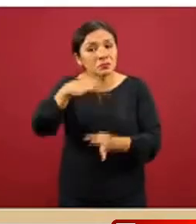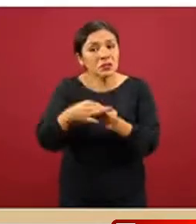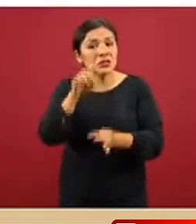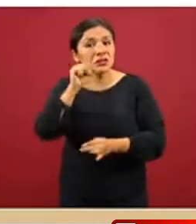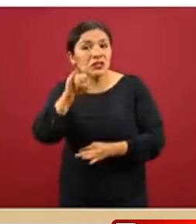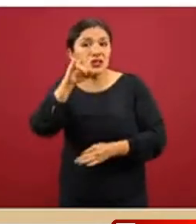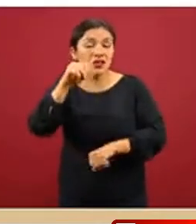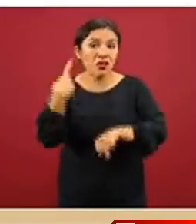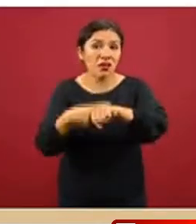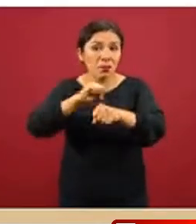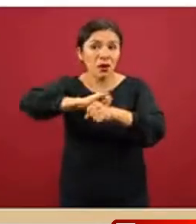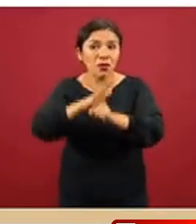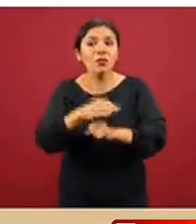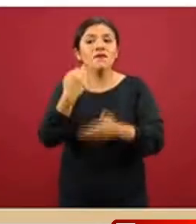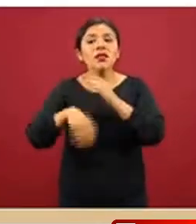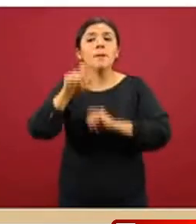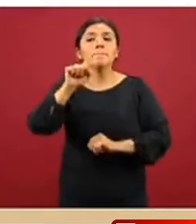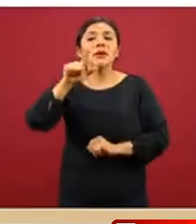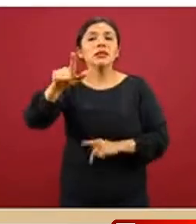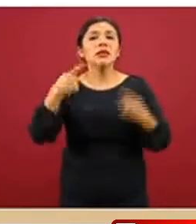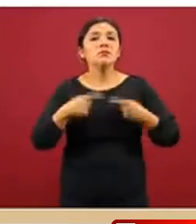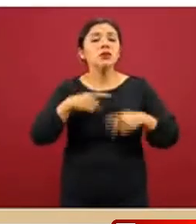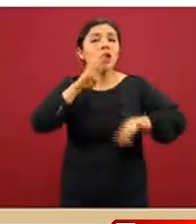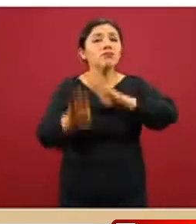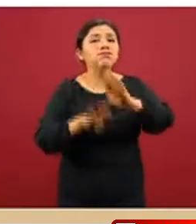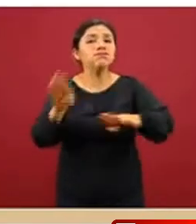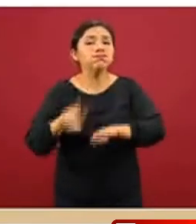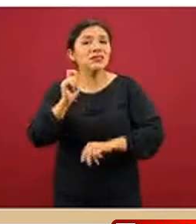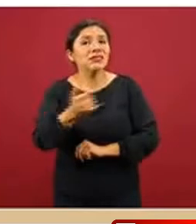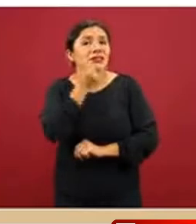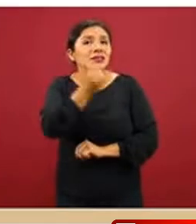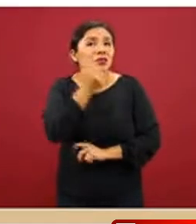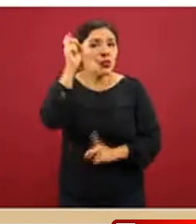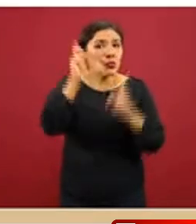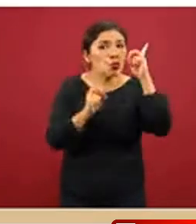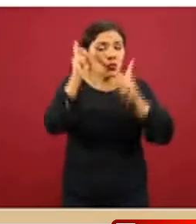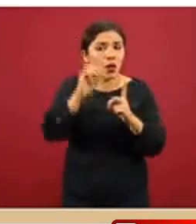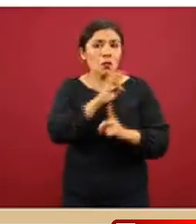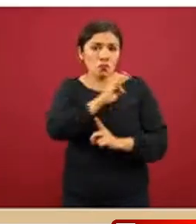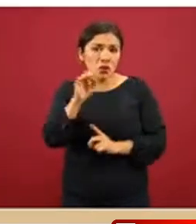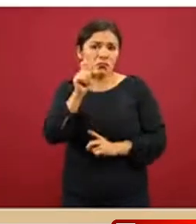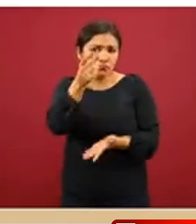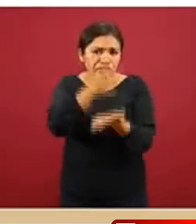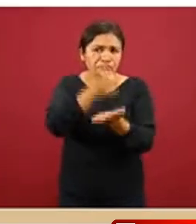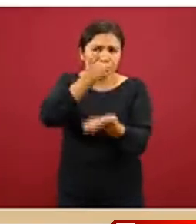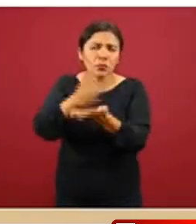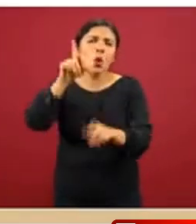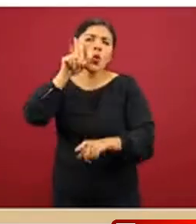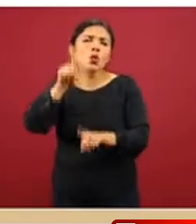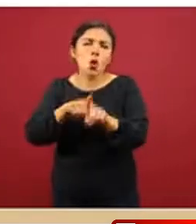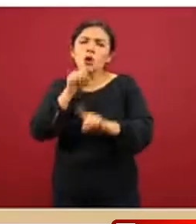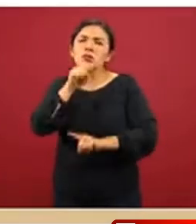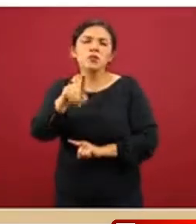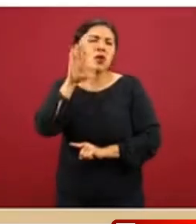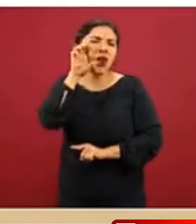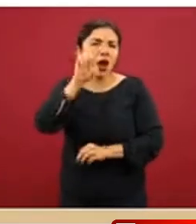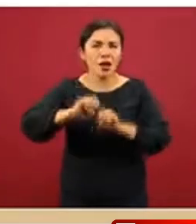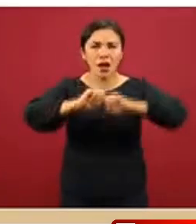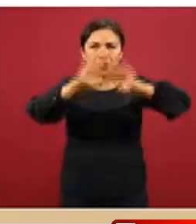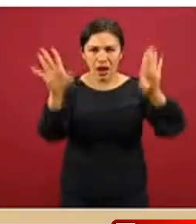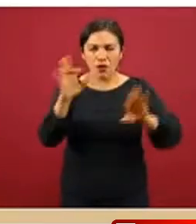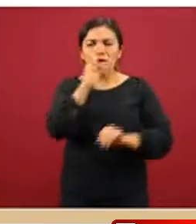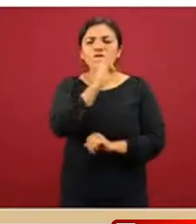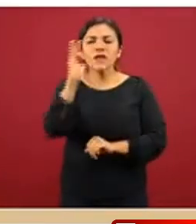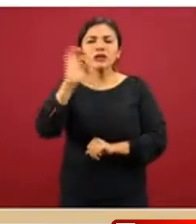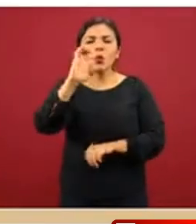o descartar 27 defunciones que estarían aún sospechosas y las pueden ustedes identificar en el color naranja claro por